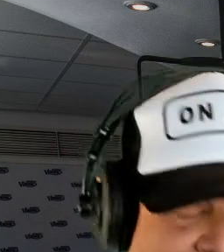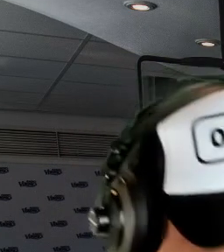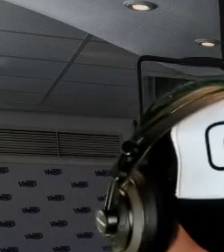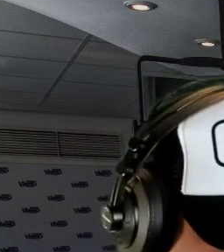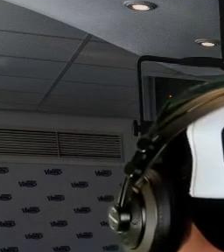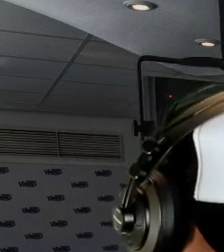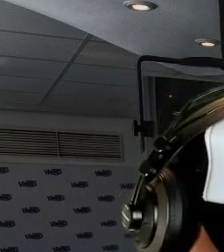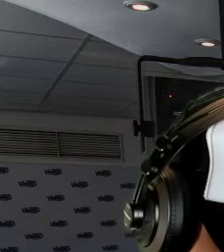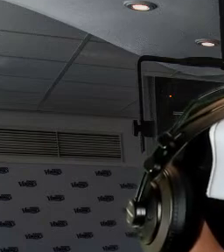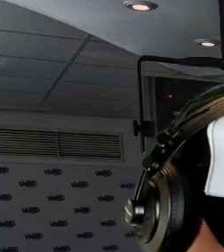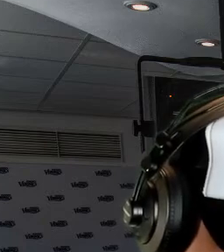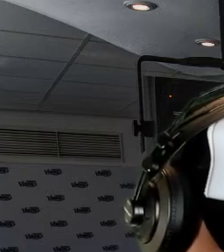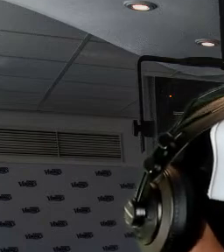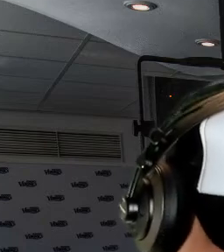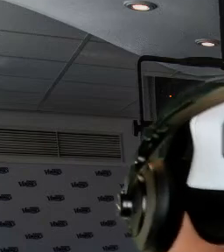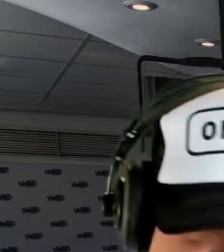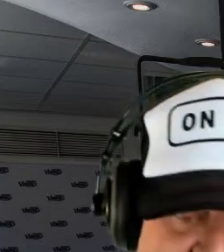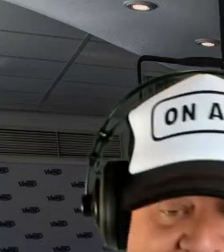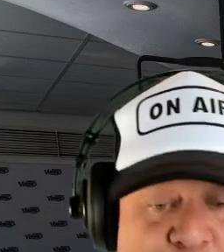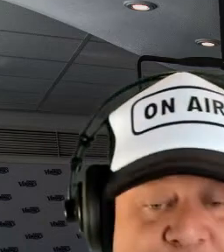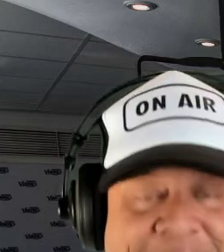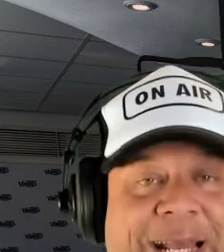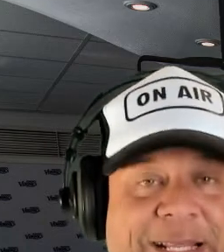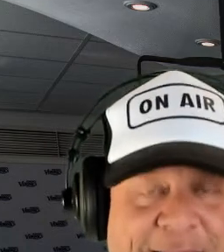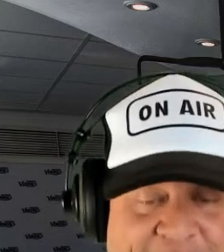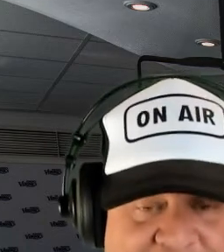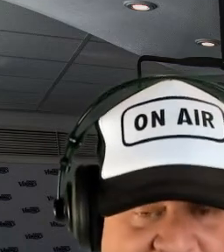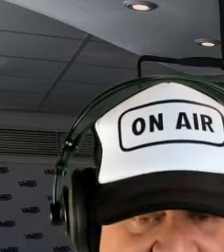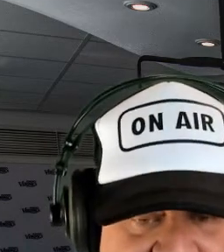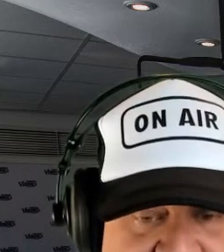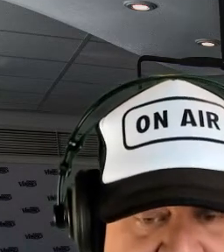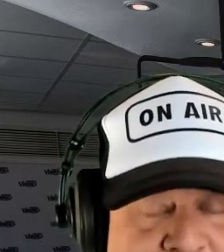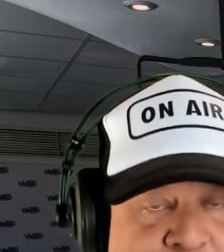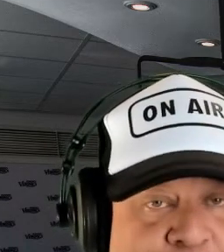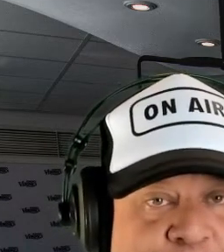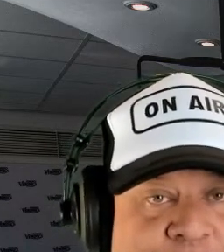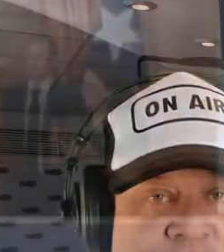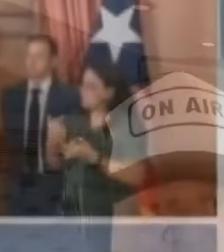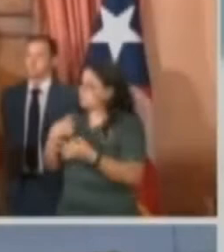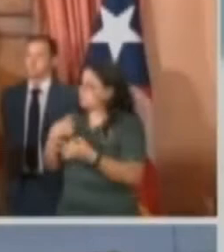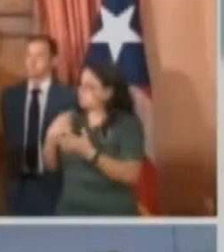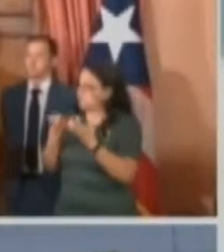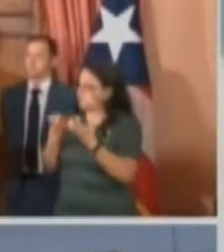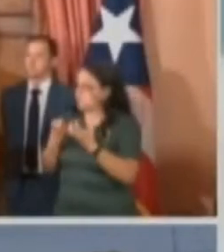Pero adelante con tu comentario para después ir a la no ilegalidad en el chat.